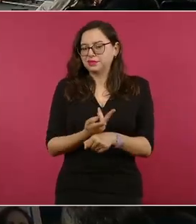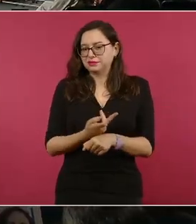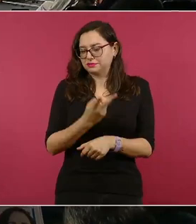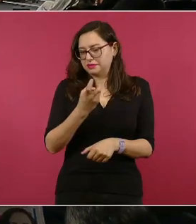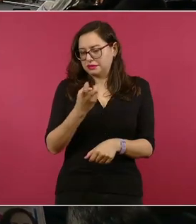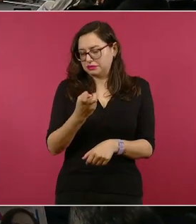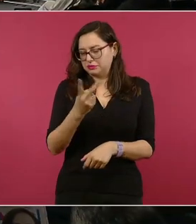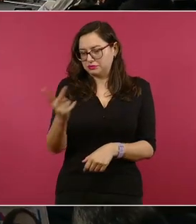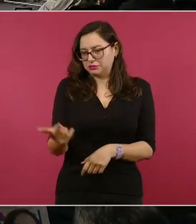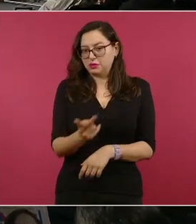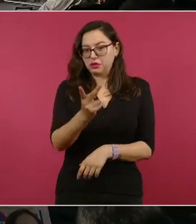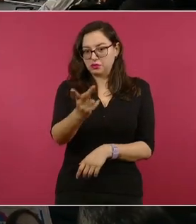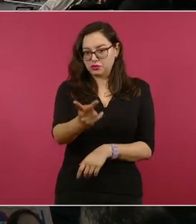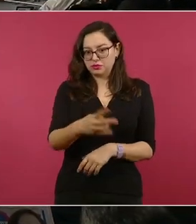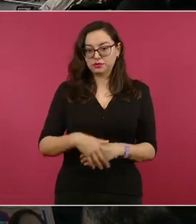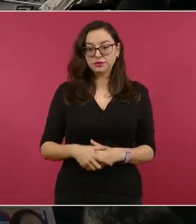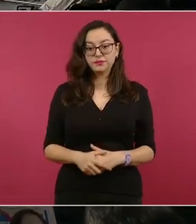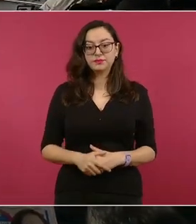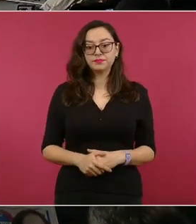Bueno,